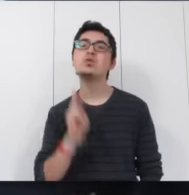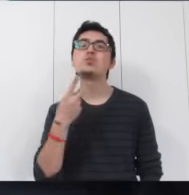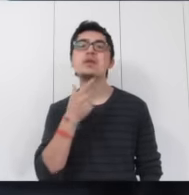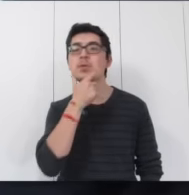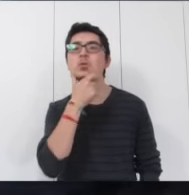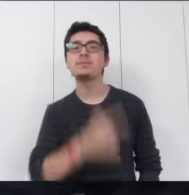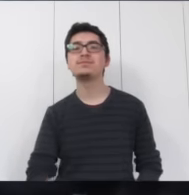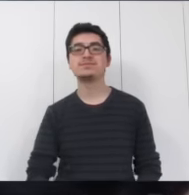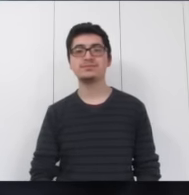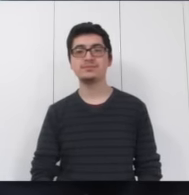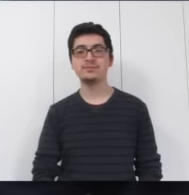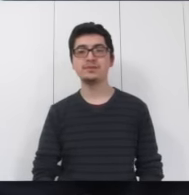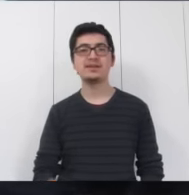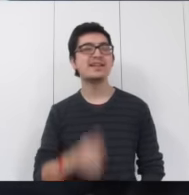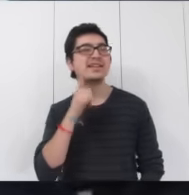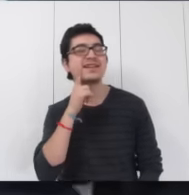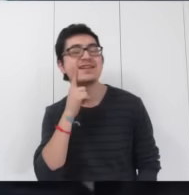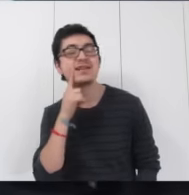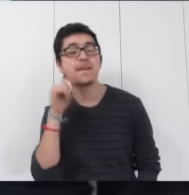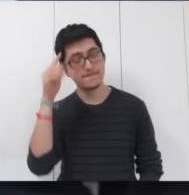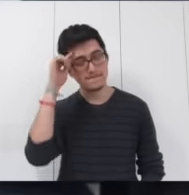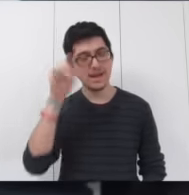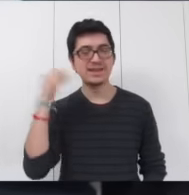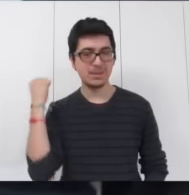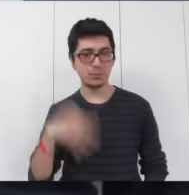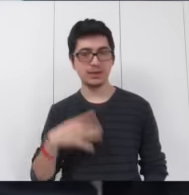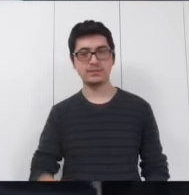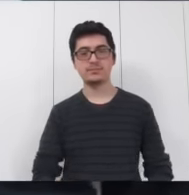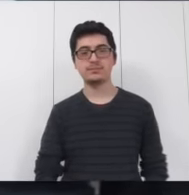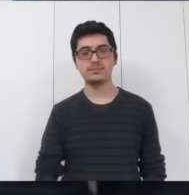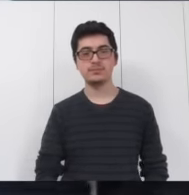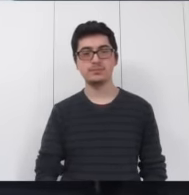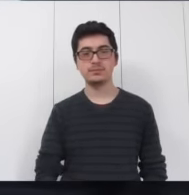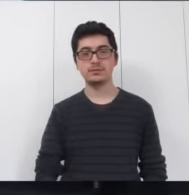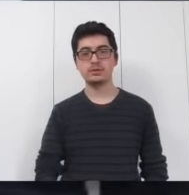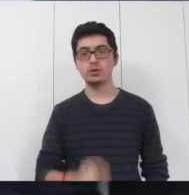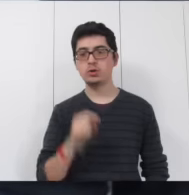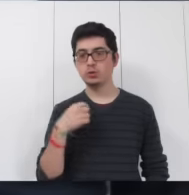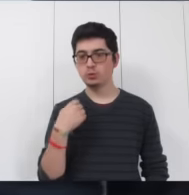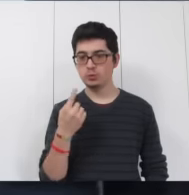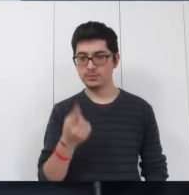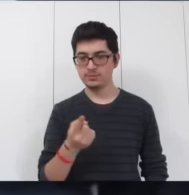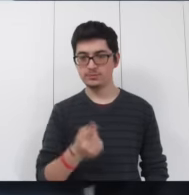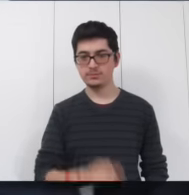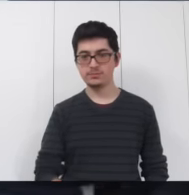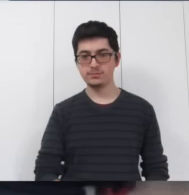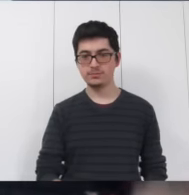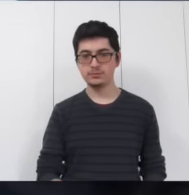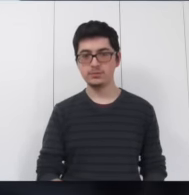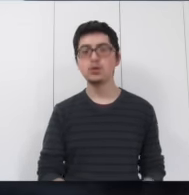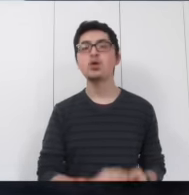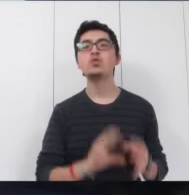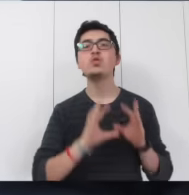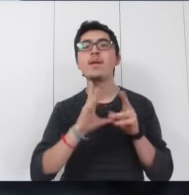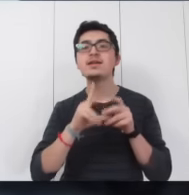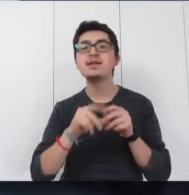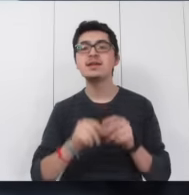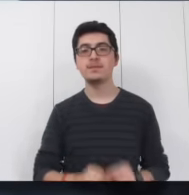Segunda pregunta. ¿Quién es para ti más importante? ¿Tus amigos? ¿Tu